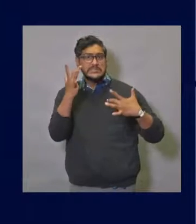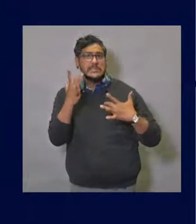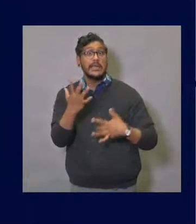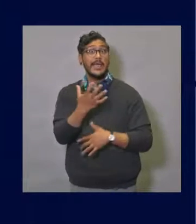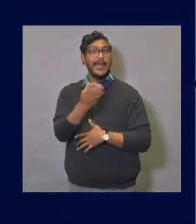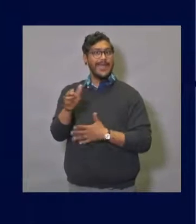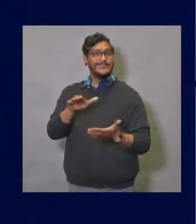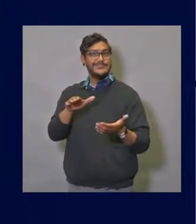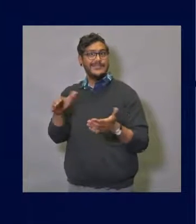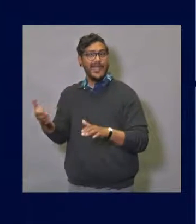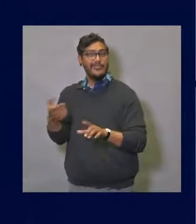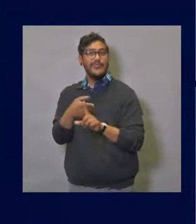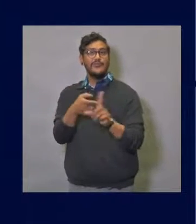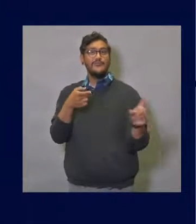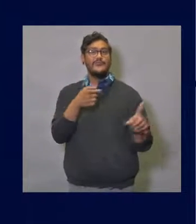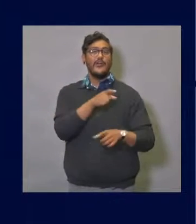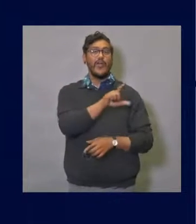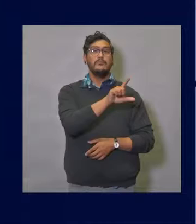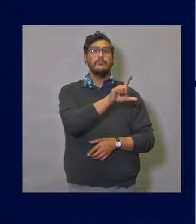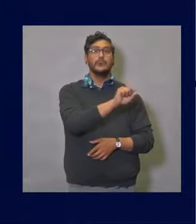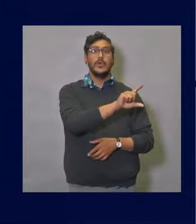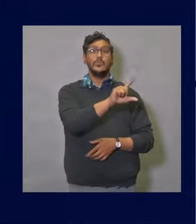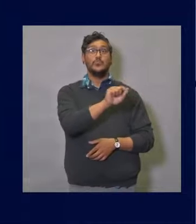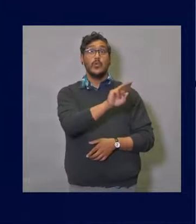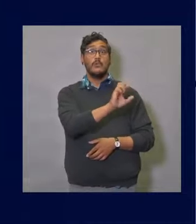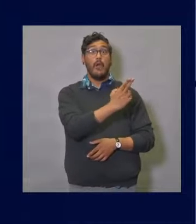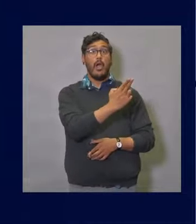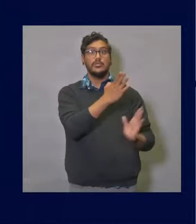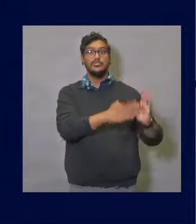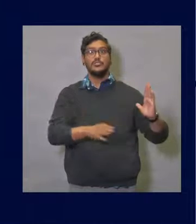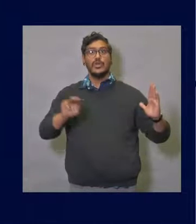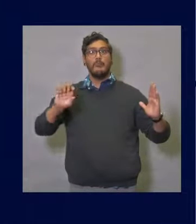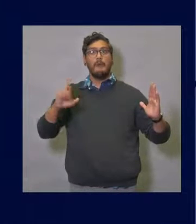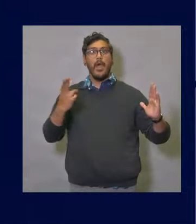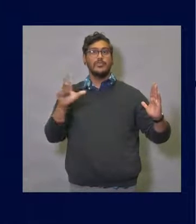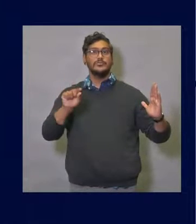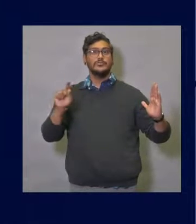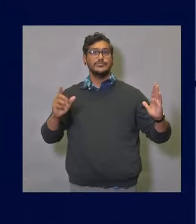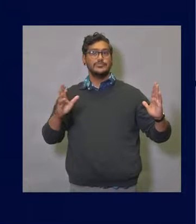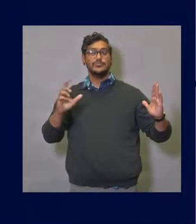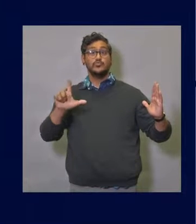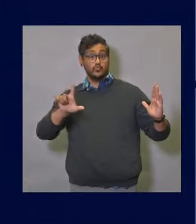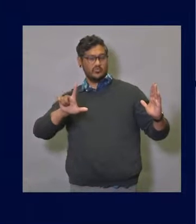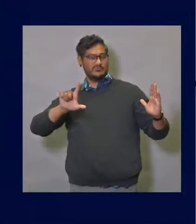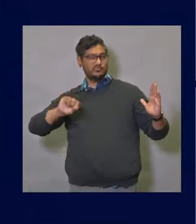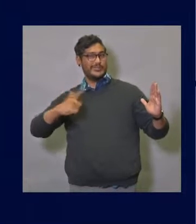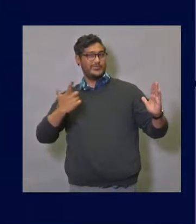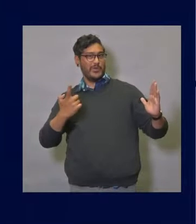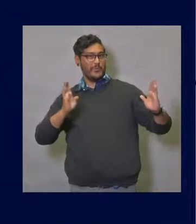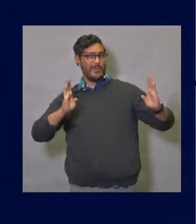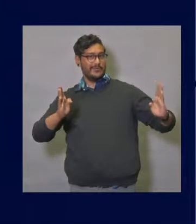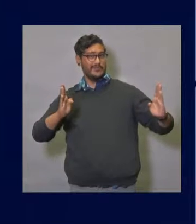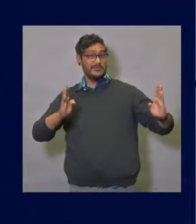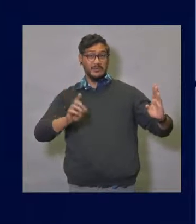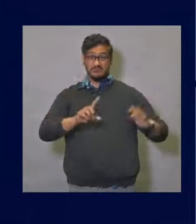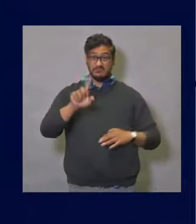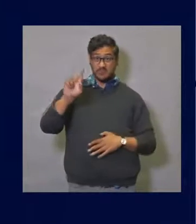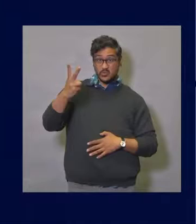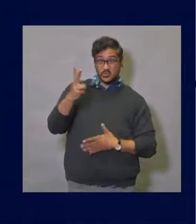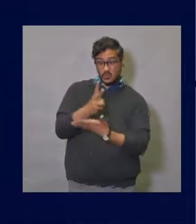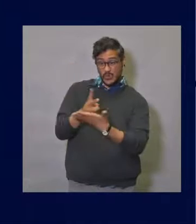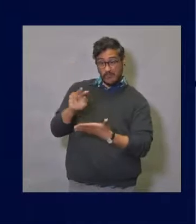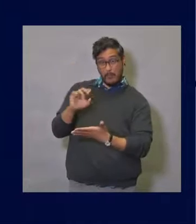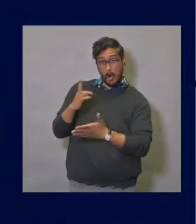del 2020 hasta el 14 de marzo del 2021. Durante las 2 primeras semanas de marzo, los